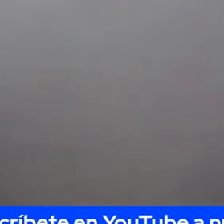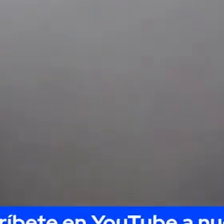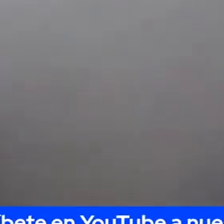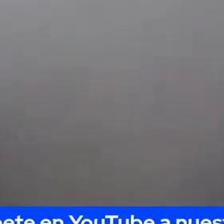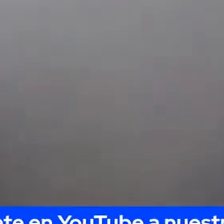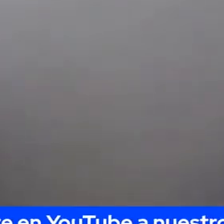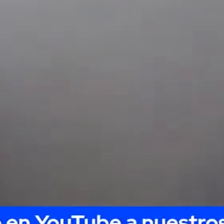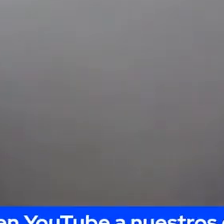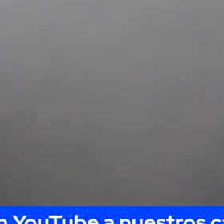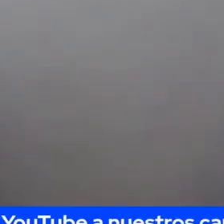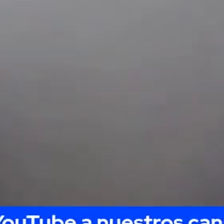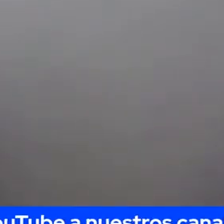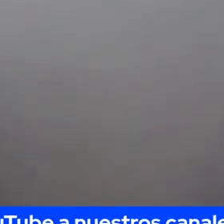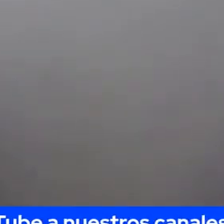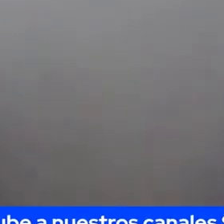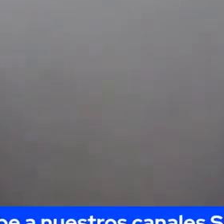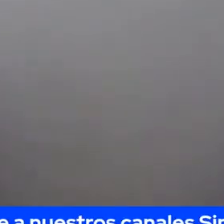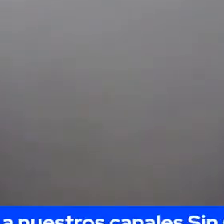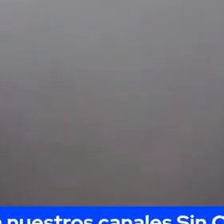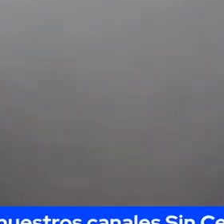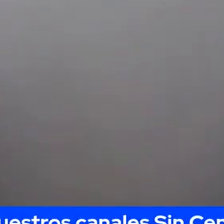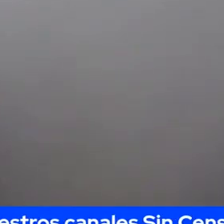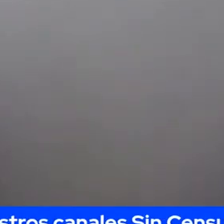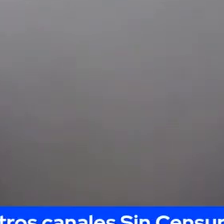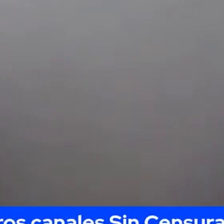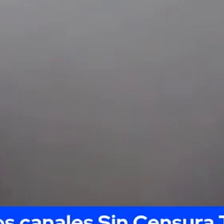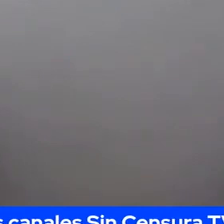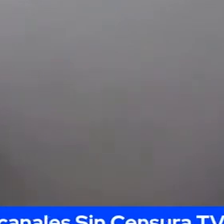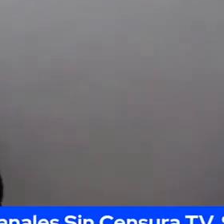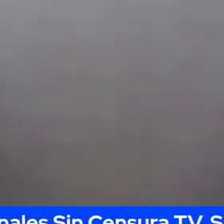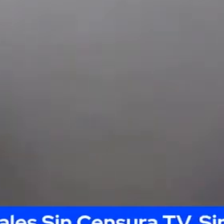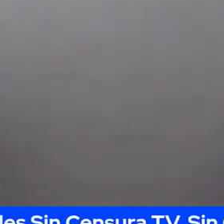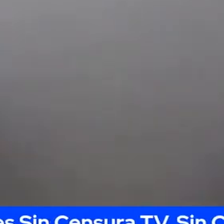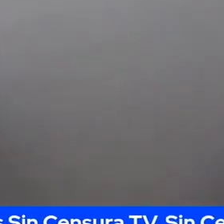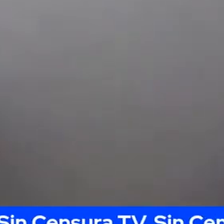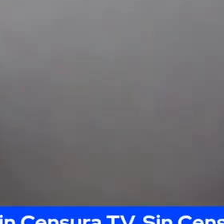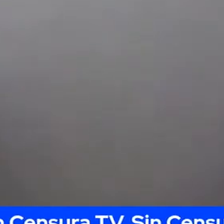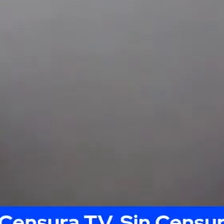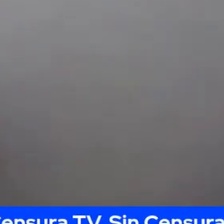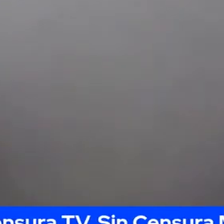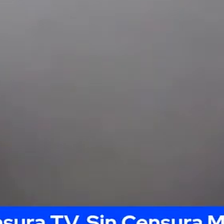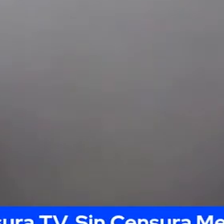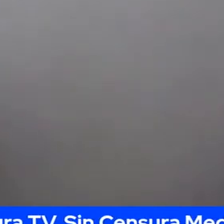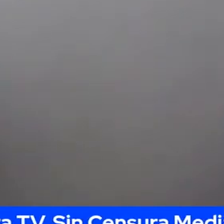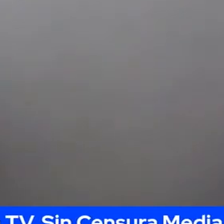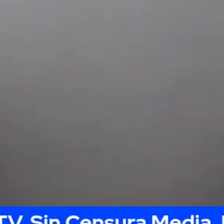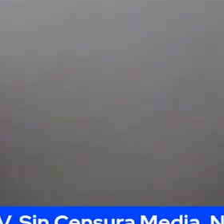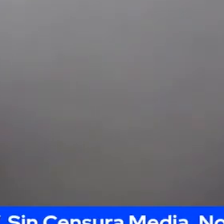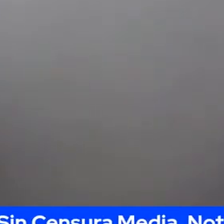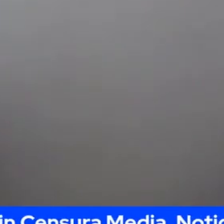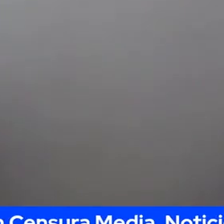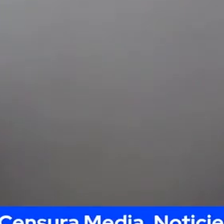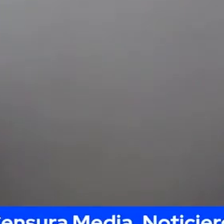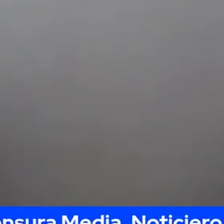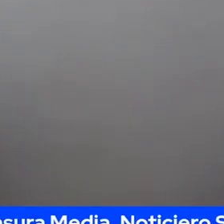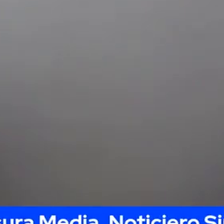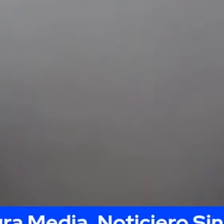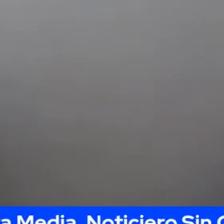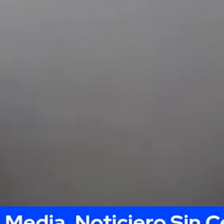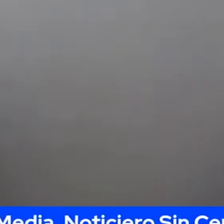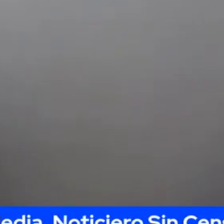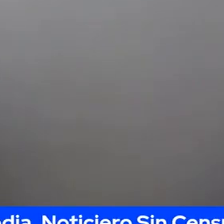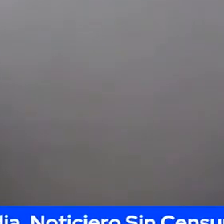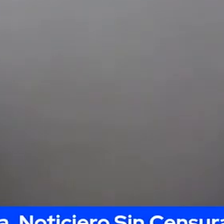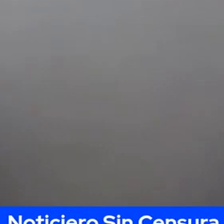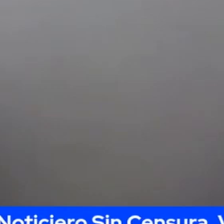utilizan palabras domingueras como para plantear algún tipo de superioridad intelectual en esa sesión